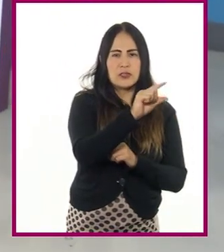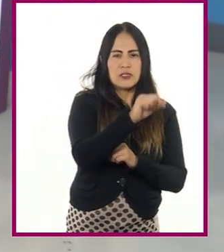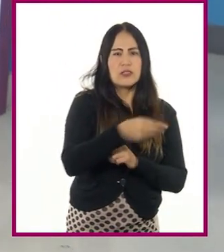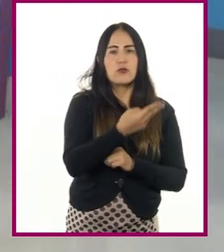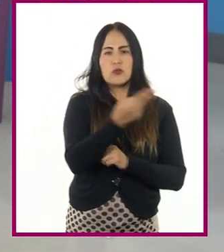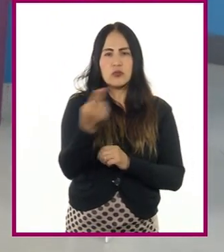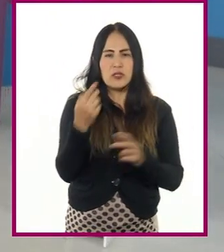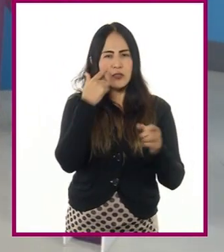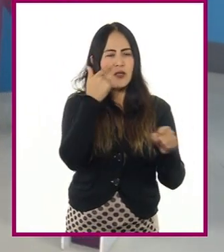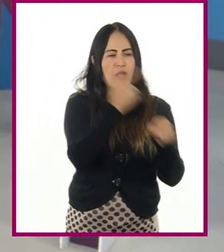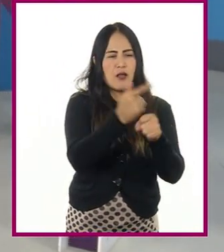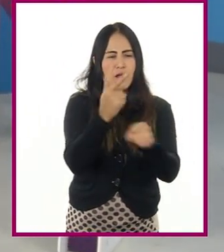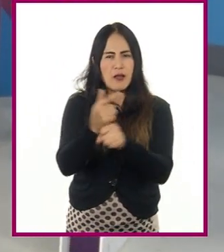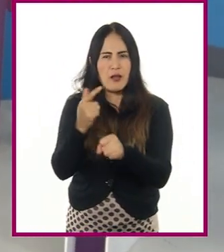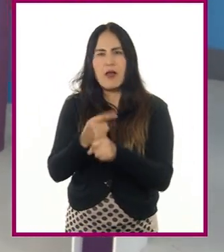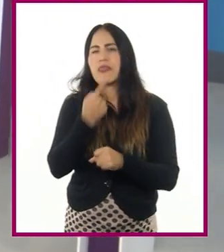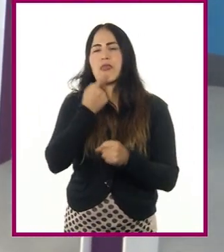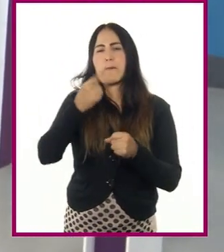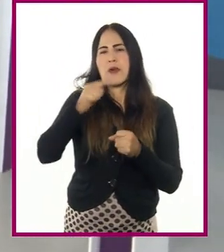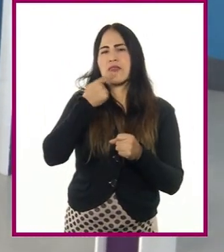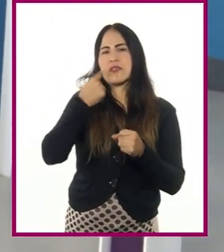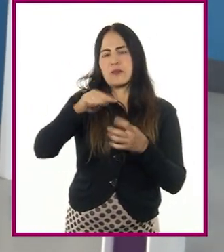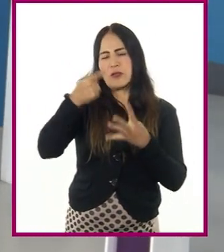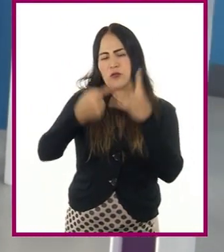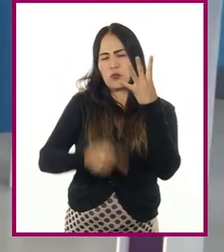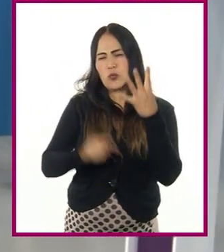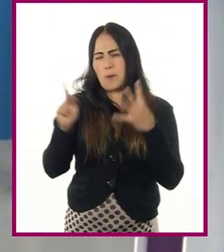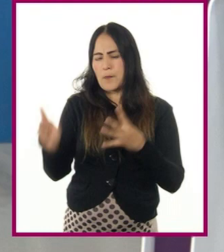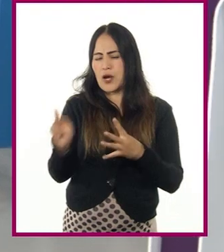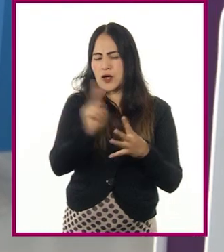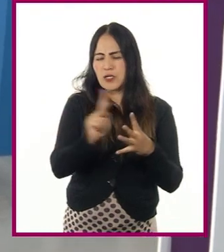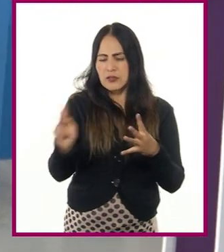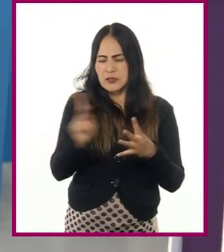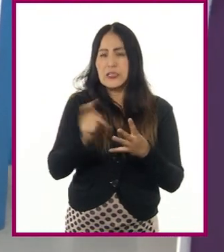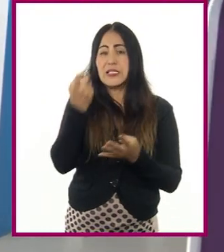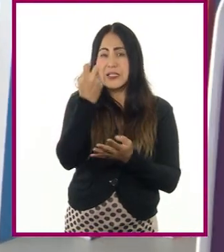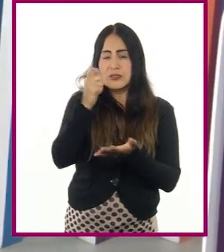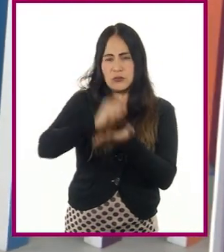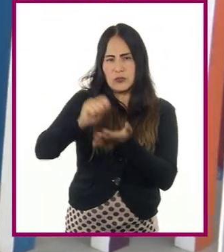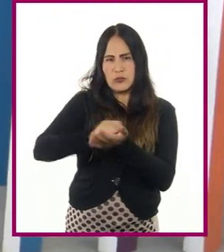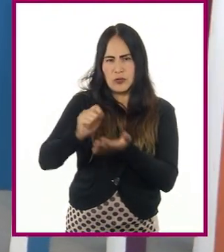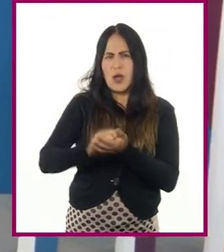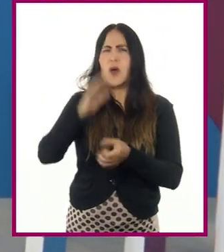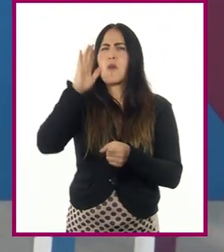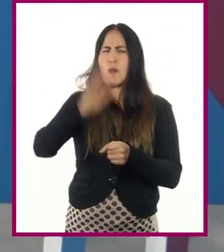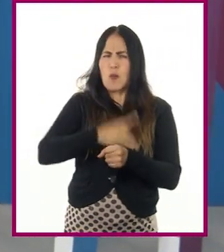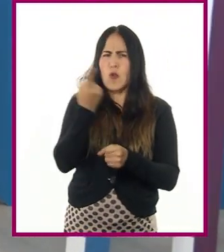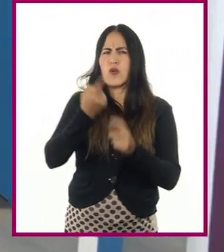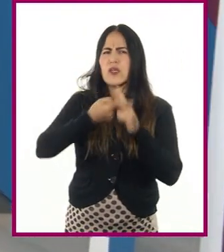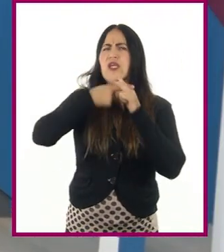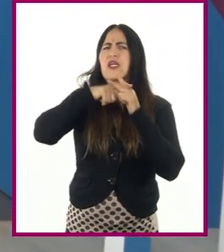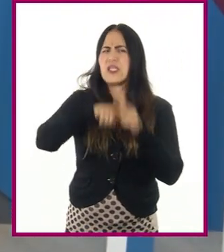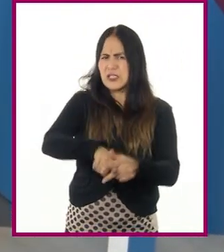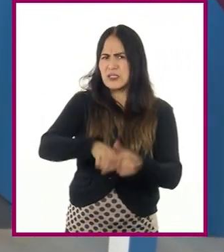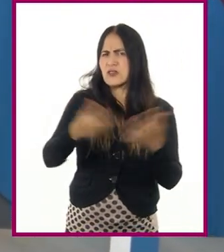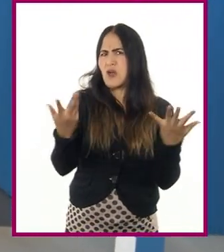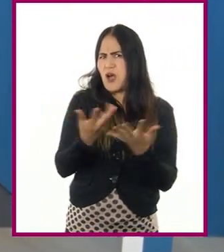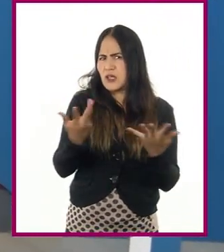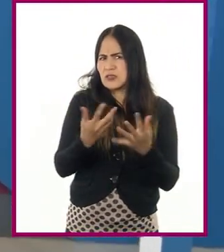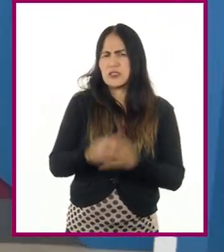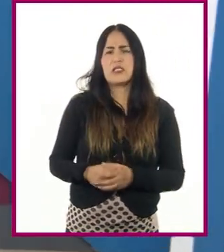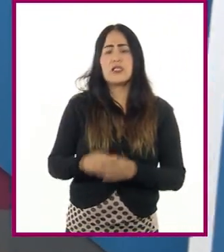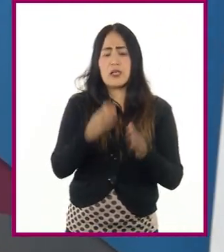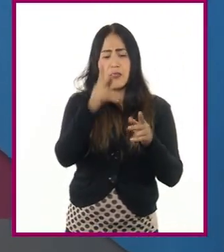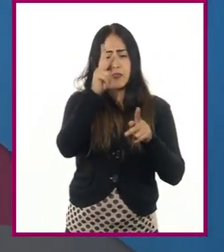las similitudes de sus demandas y anoten cuáles fueron las causas de los movimientos políticos y sociales de la